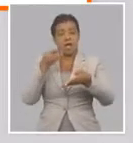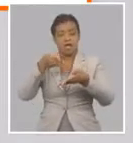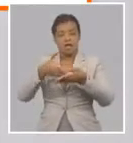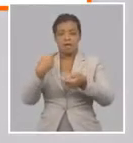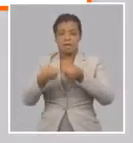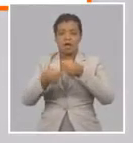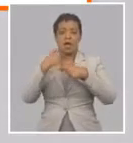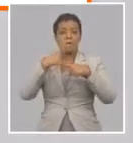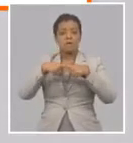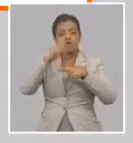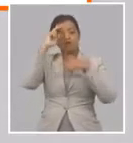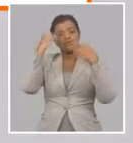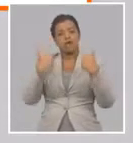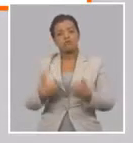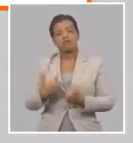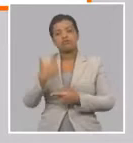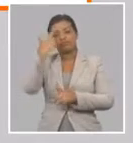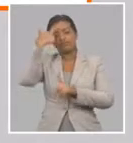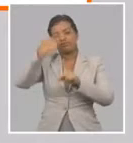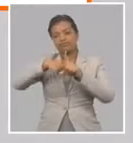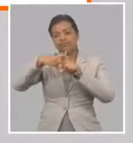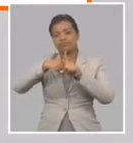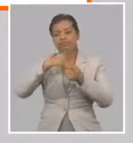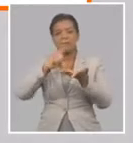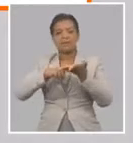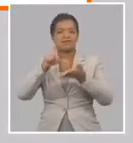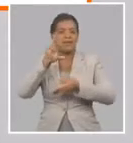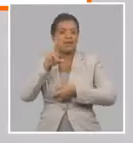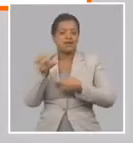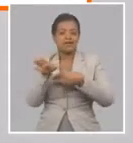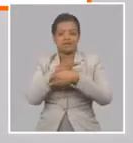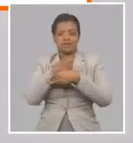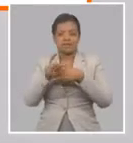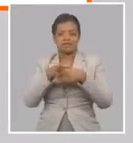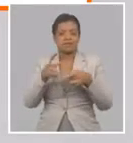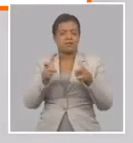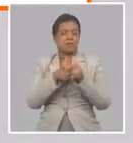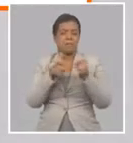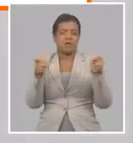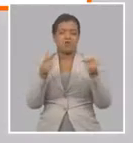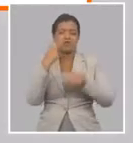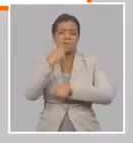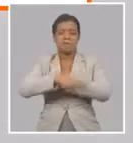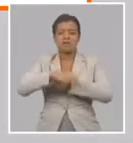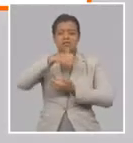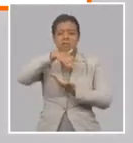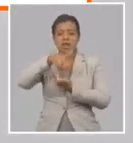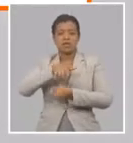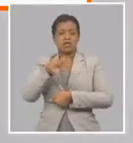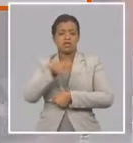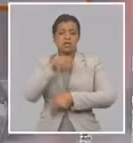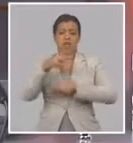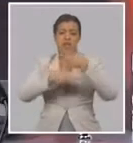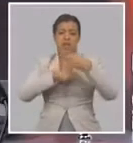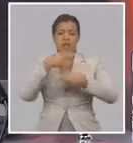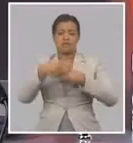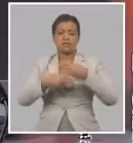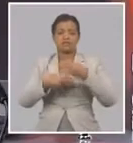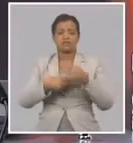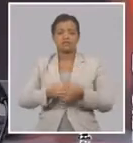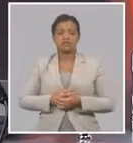es es una es una tasa que se aplique en la mayoría de los países del mundo en todos los puntos de